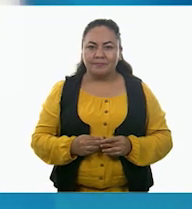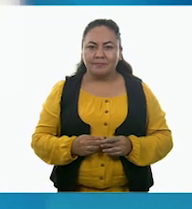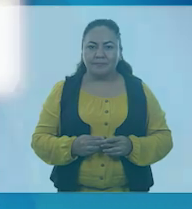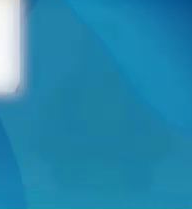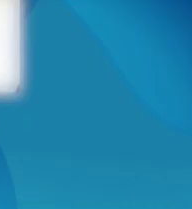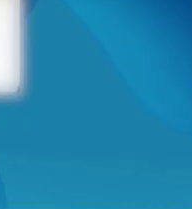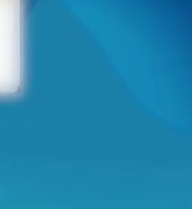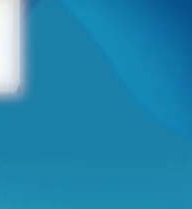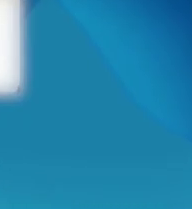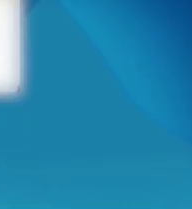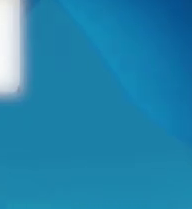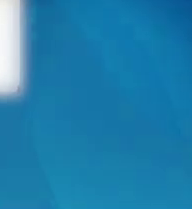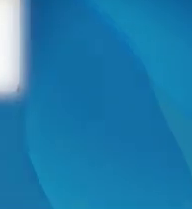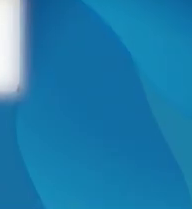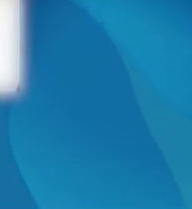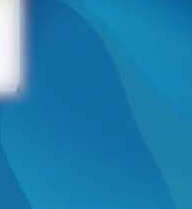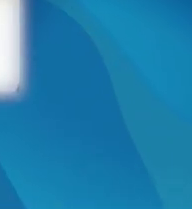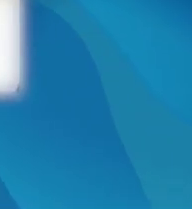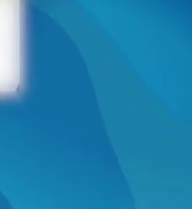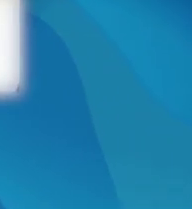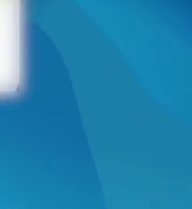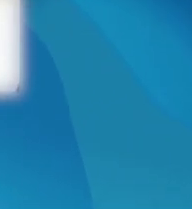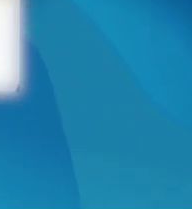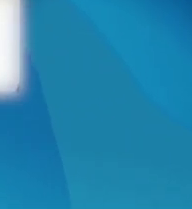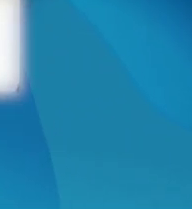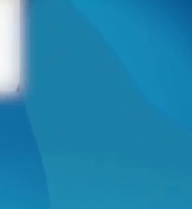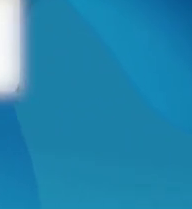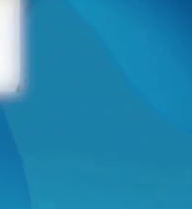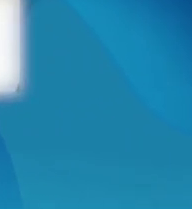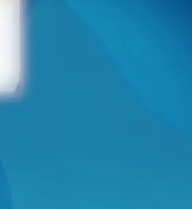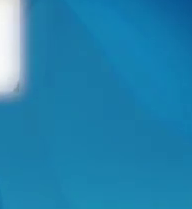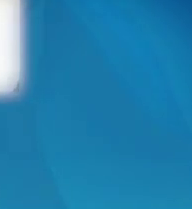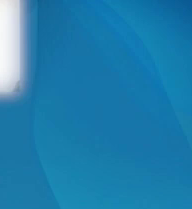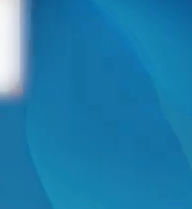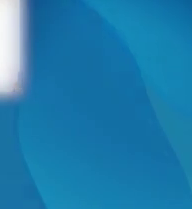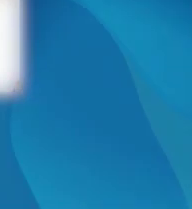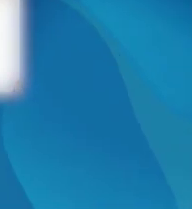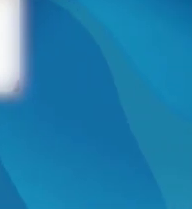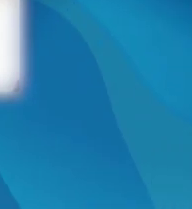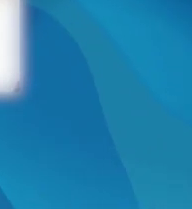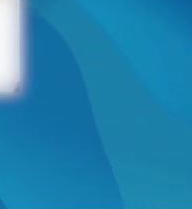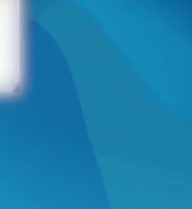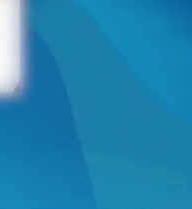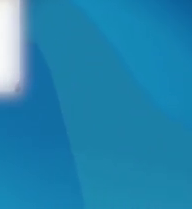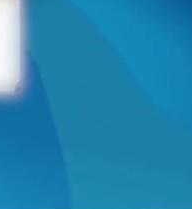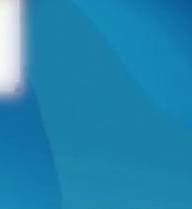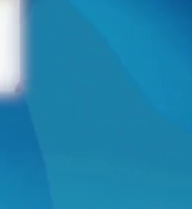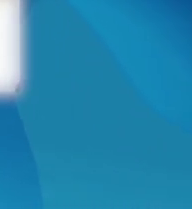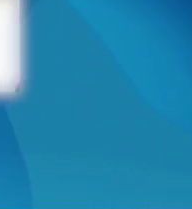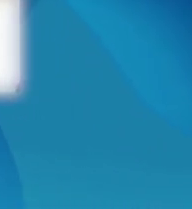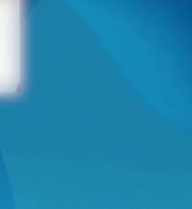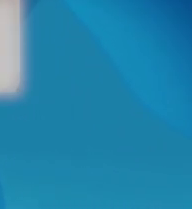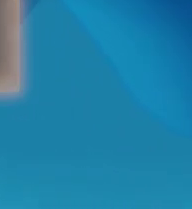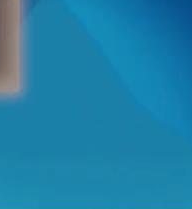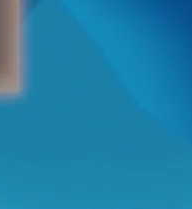Y ubica de Giro y Urshila, y Daca de Puna, Daca de la Sagrera.